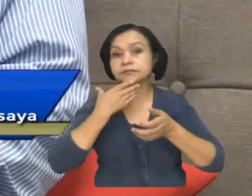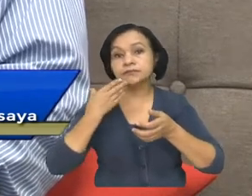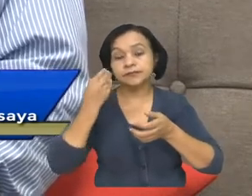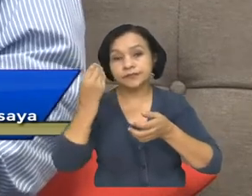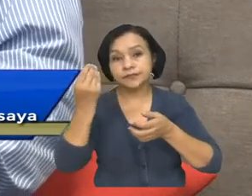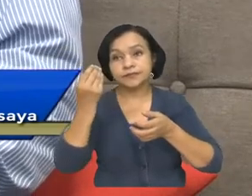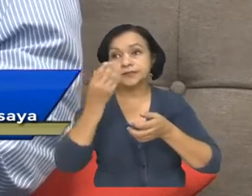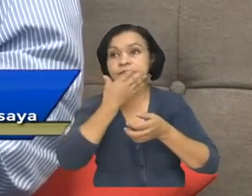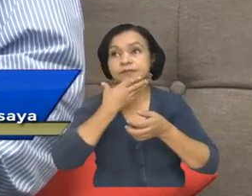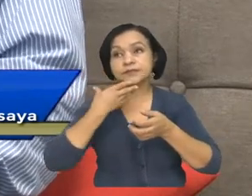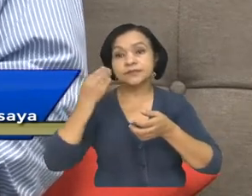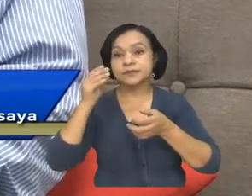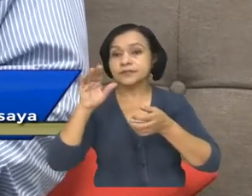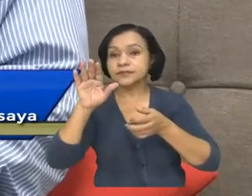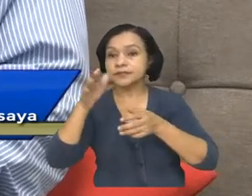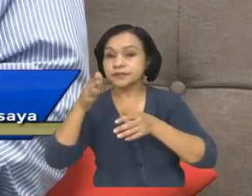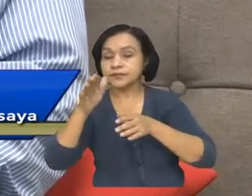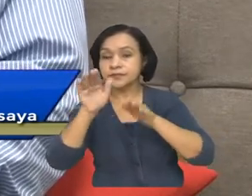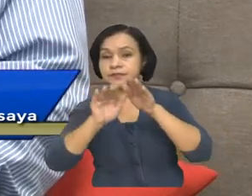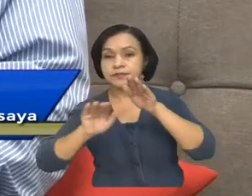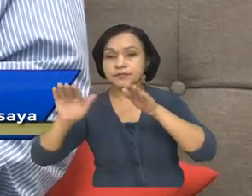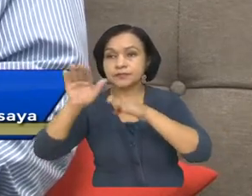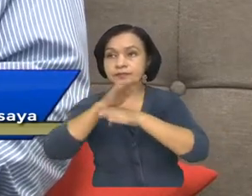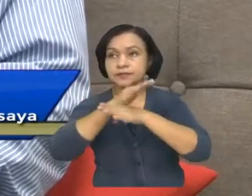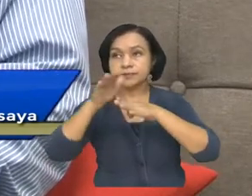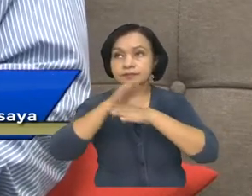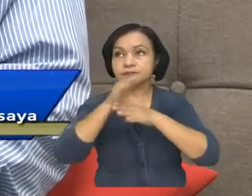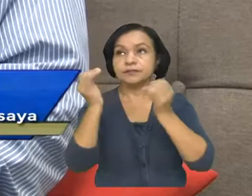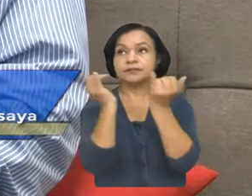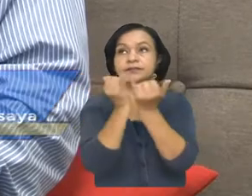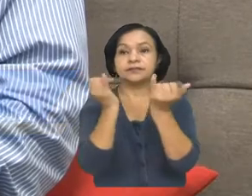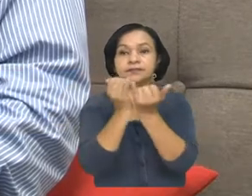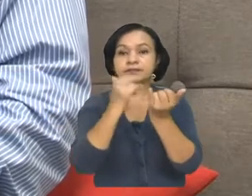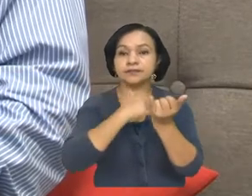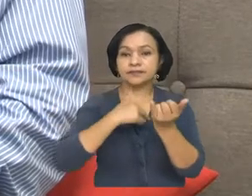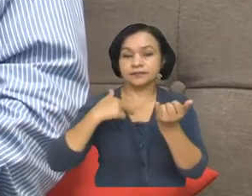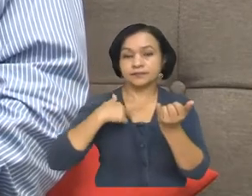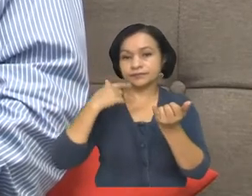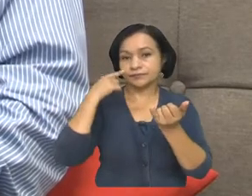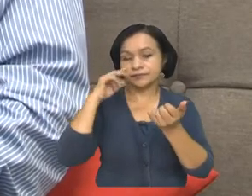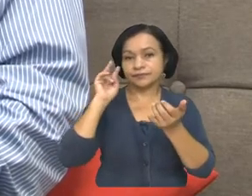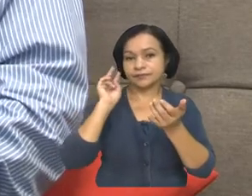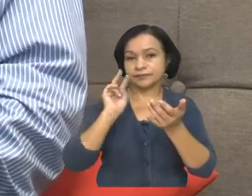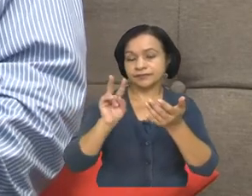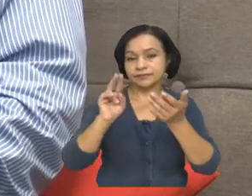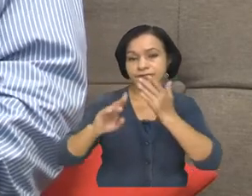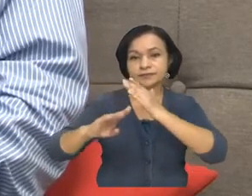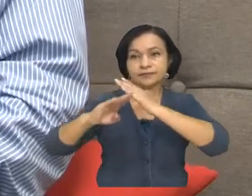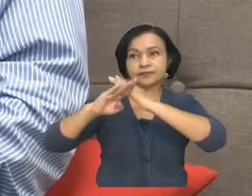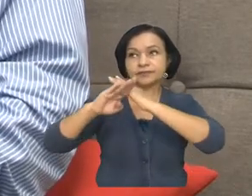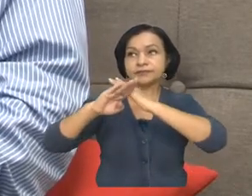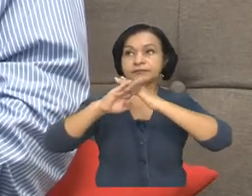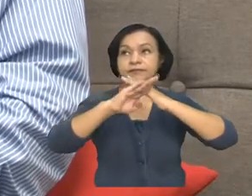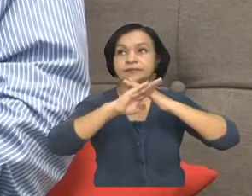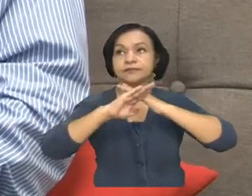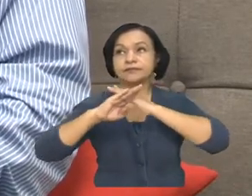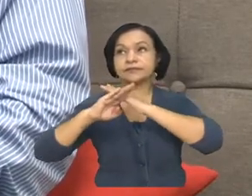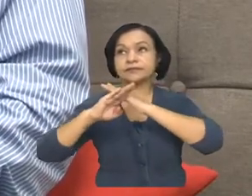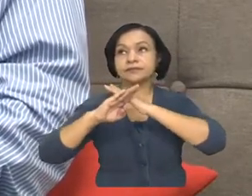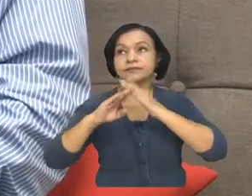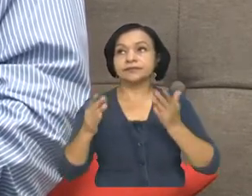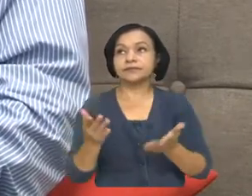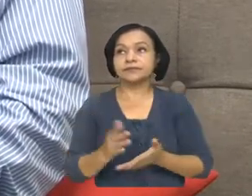muy jóvenes, otros mayores, un poco mayores, y hacíamos, digamos, una resistencia alrededor de